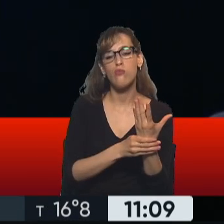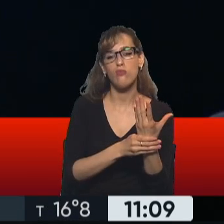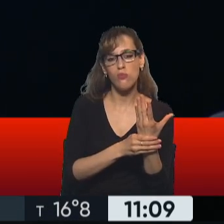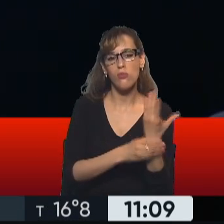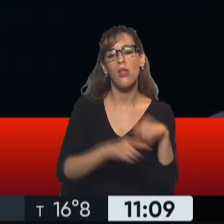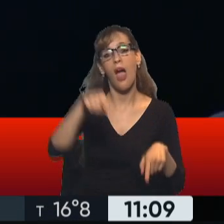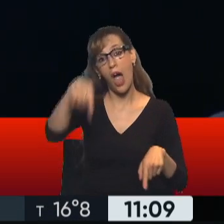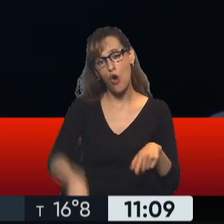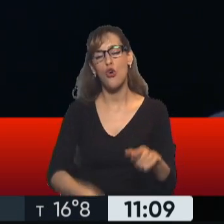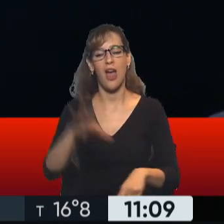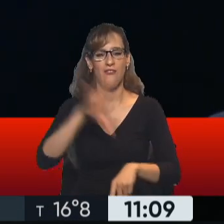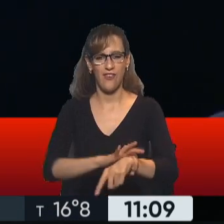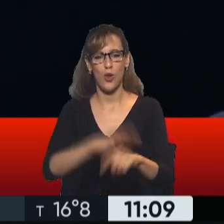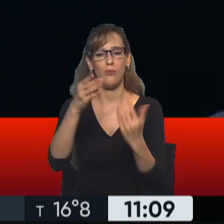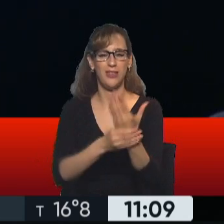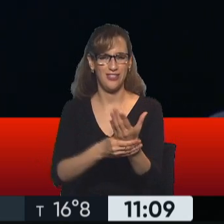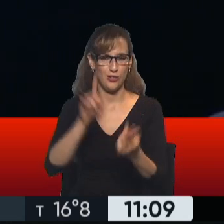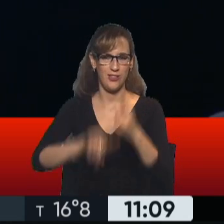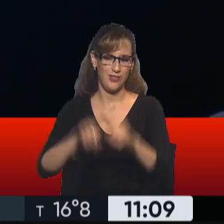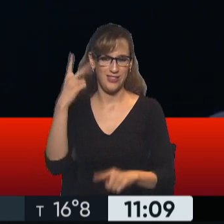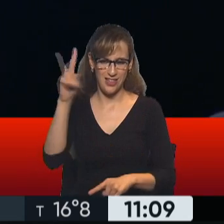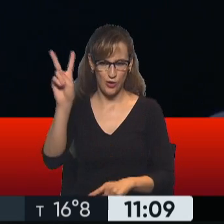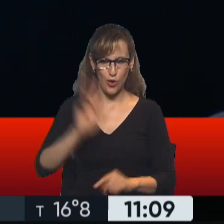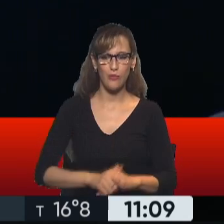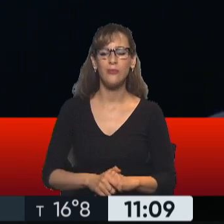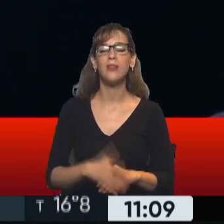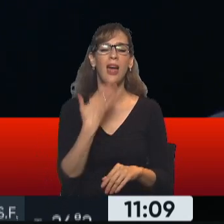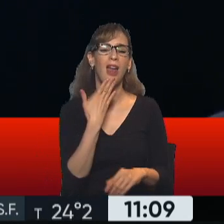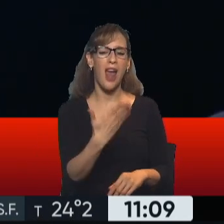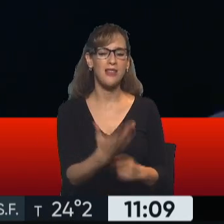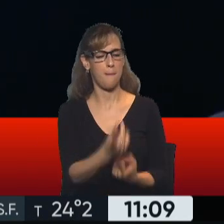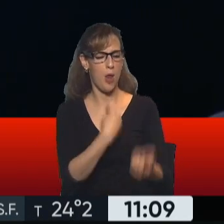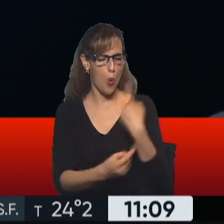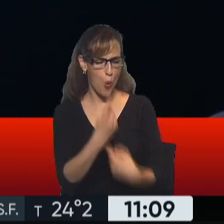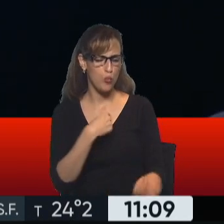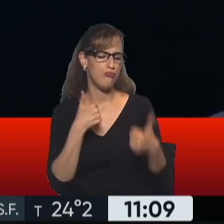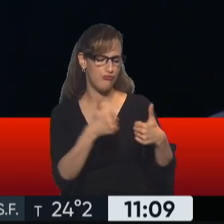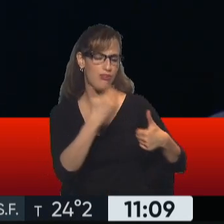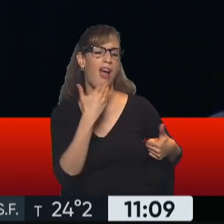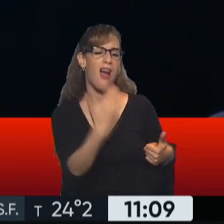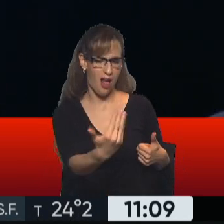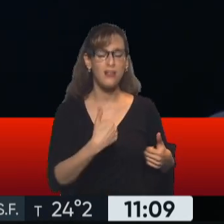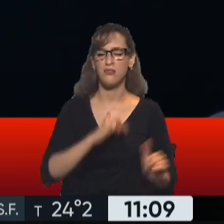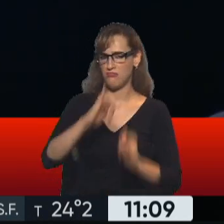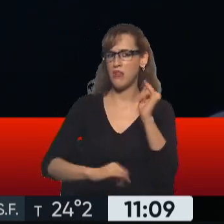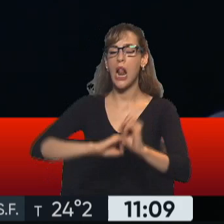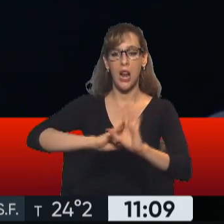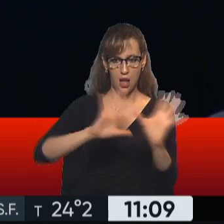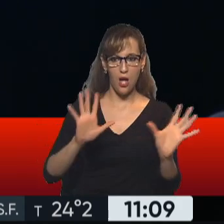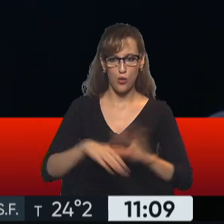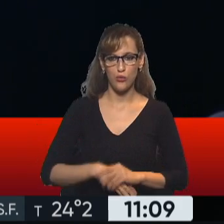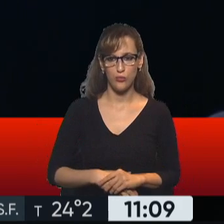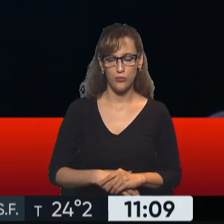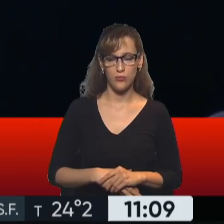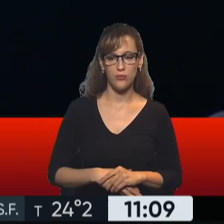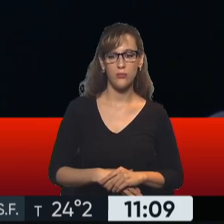Relaciones Exteriores. Liliana, gracias por las muy valiosas preguntas que permiten aclarar. primero, nunca estuvo, digamos, ya